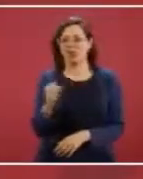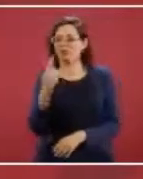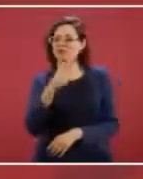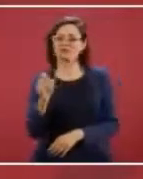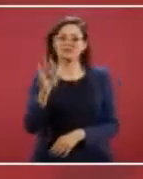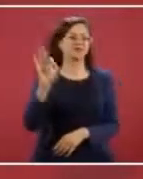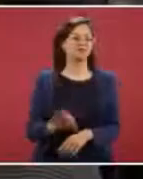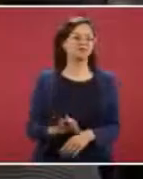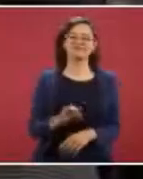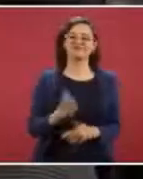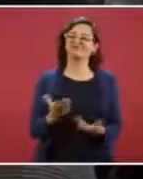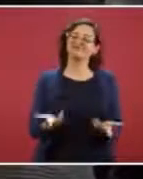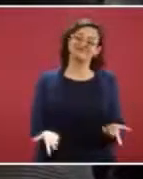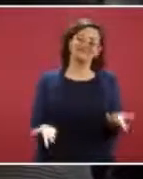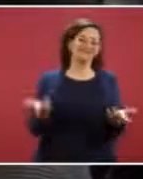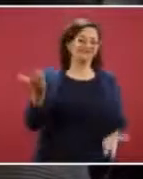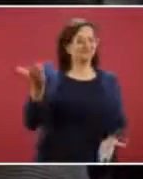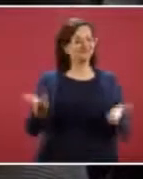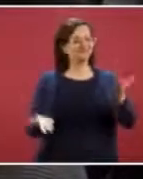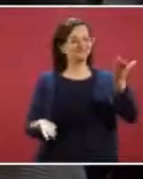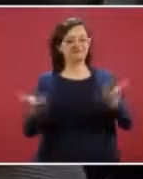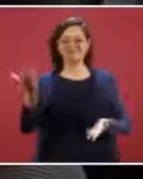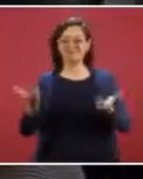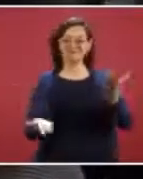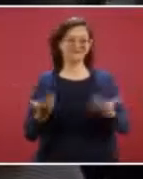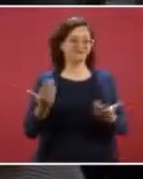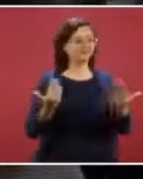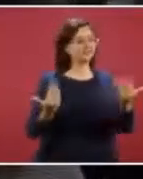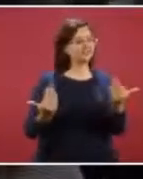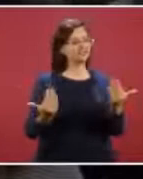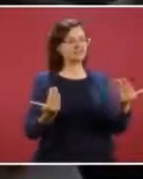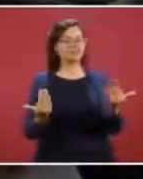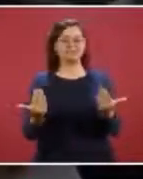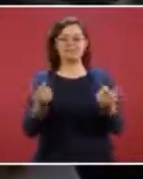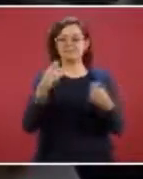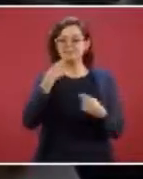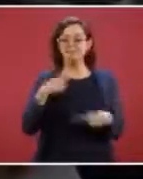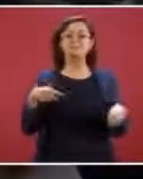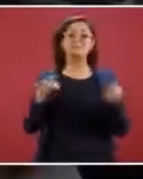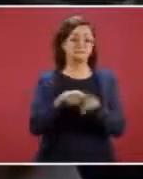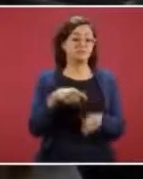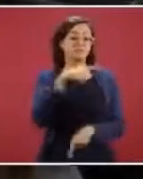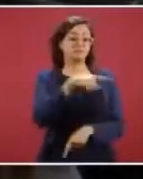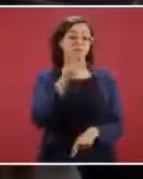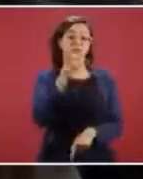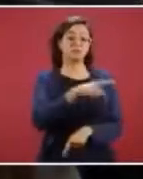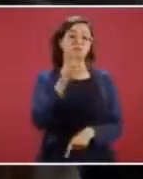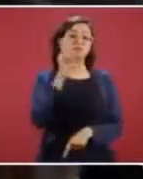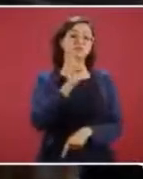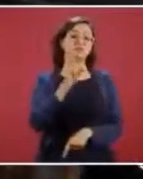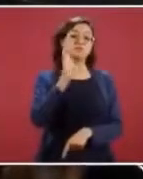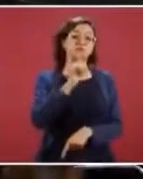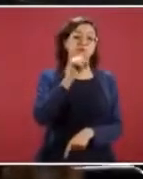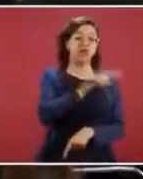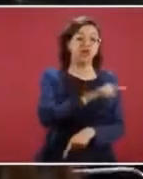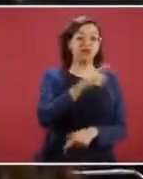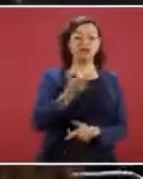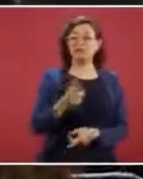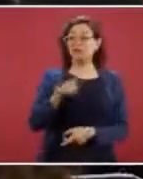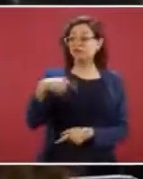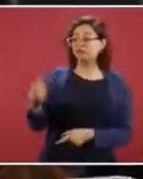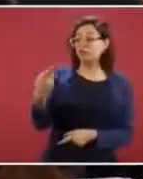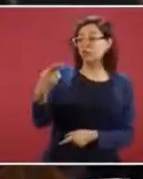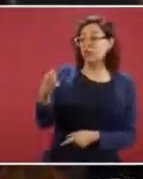el presidente Carranza es también el que se enfrenta a Huerta, el único